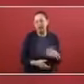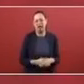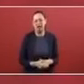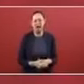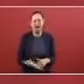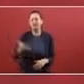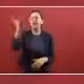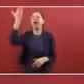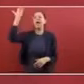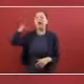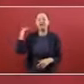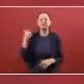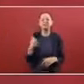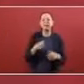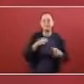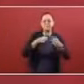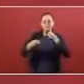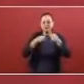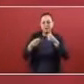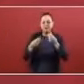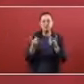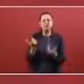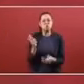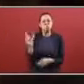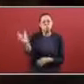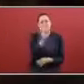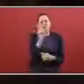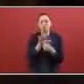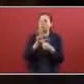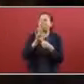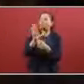habló de estos contratos